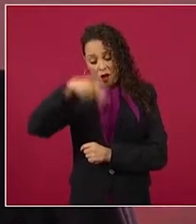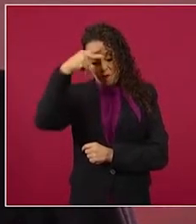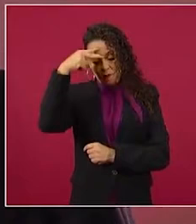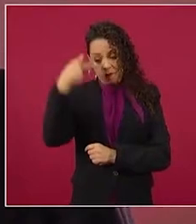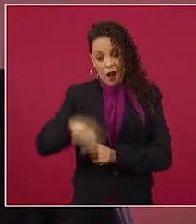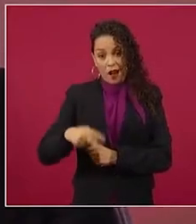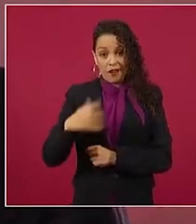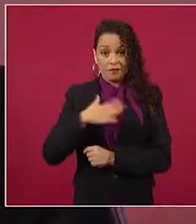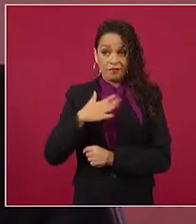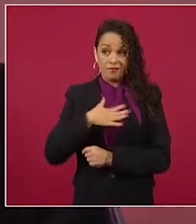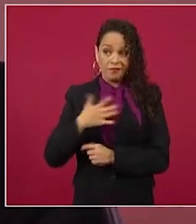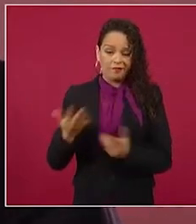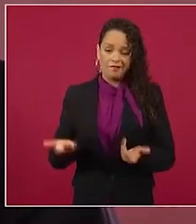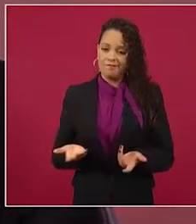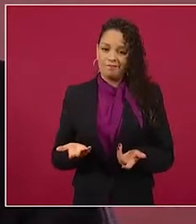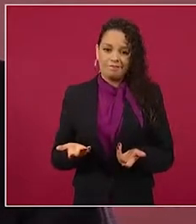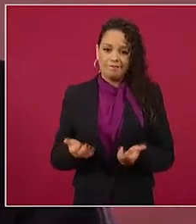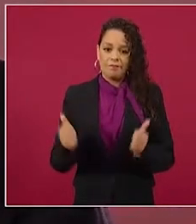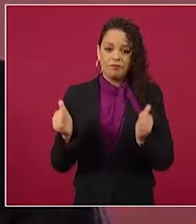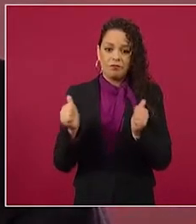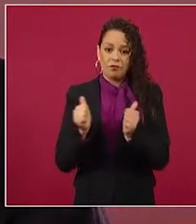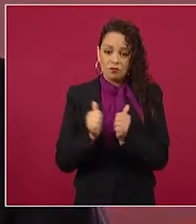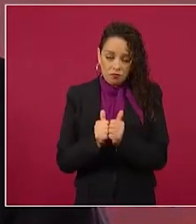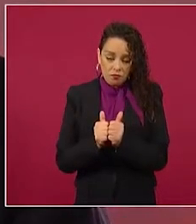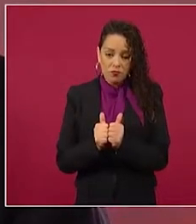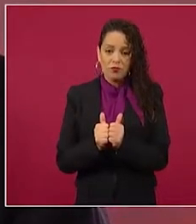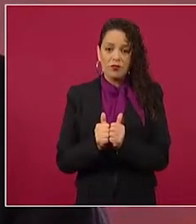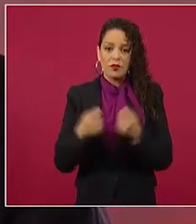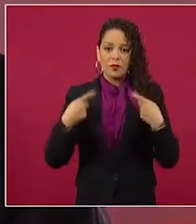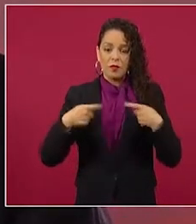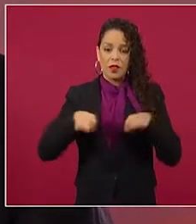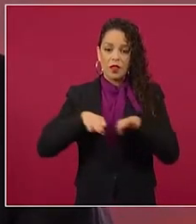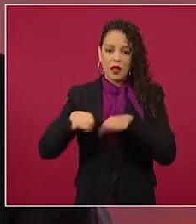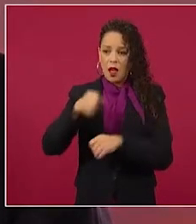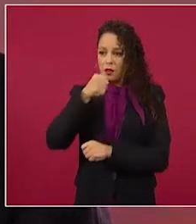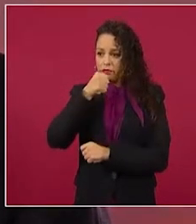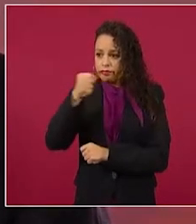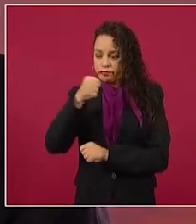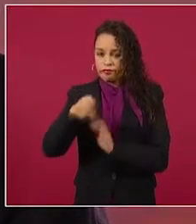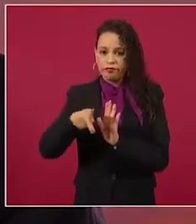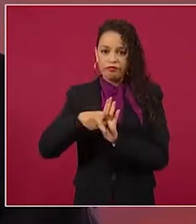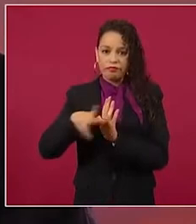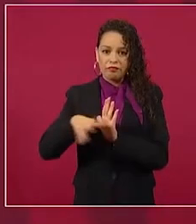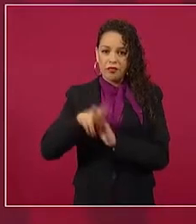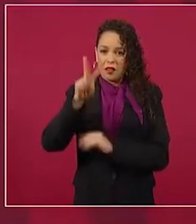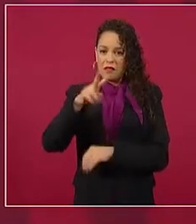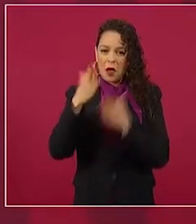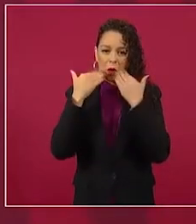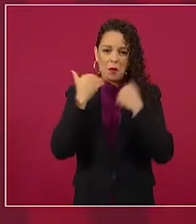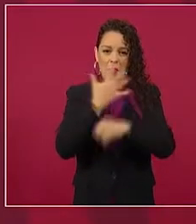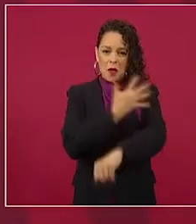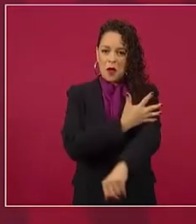con periodistas deshonestos como Carmen Aristegui,